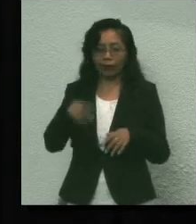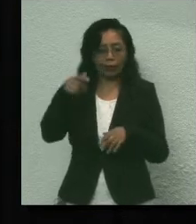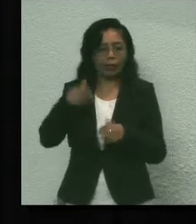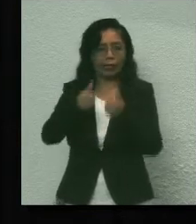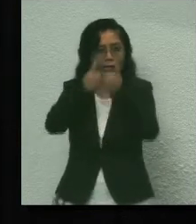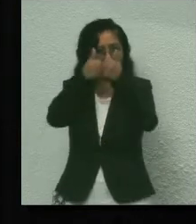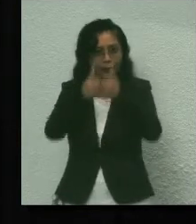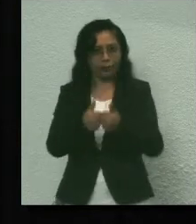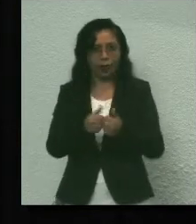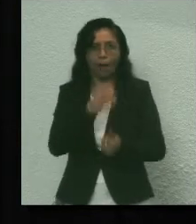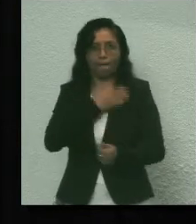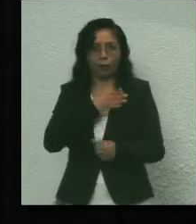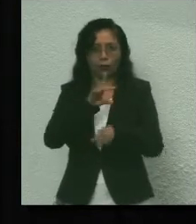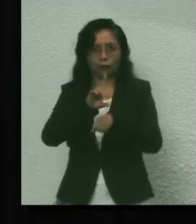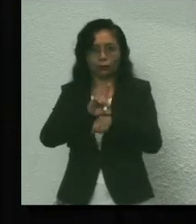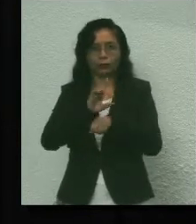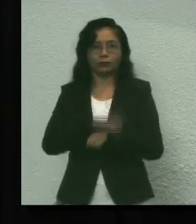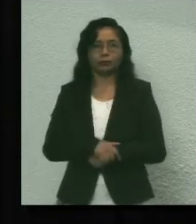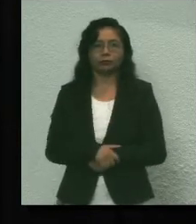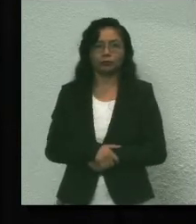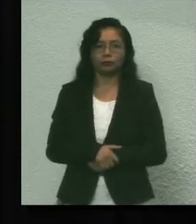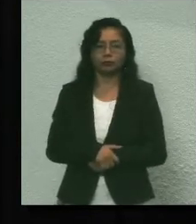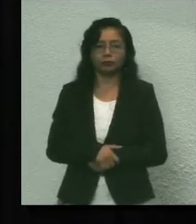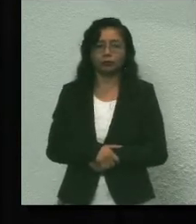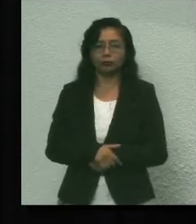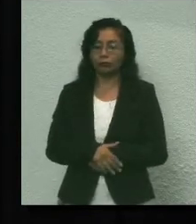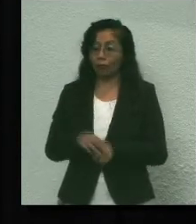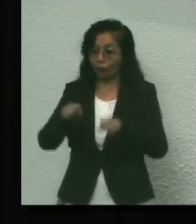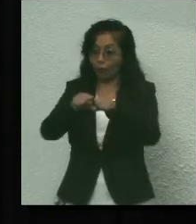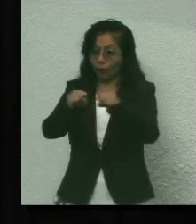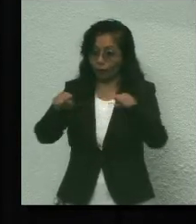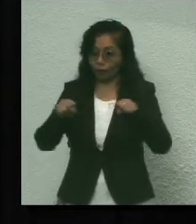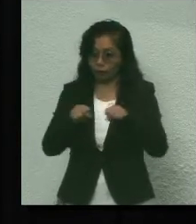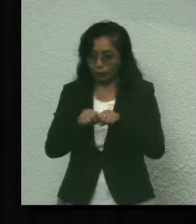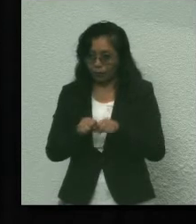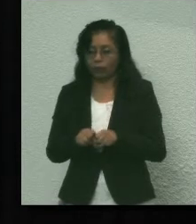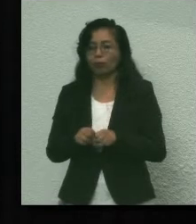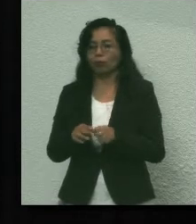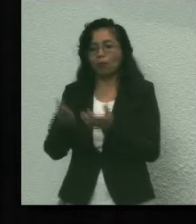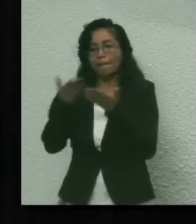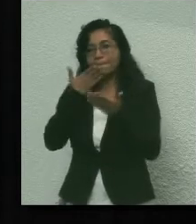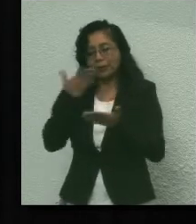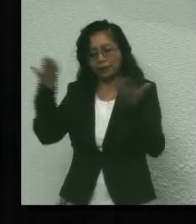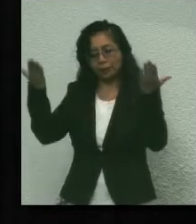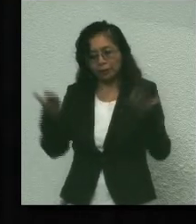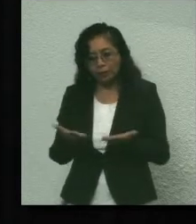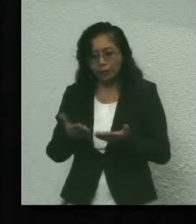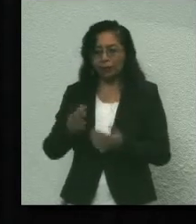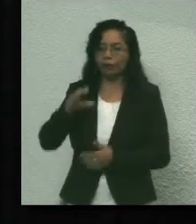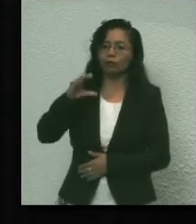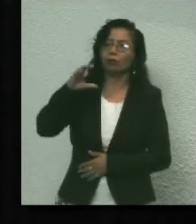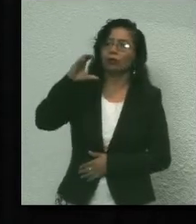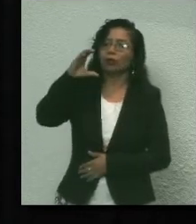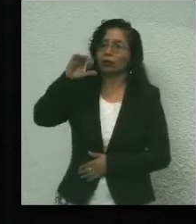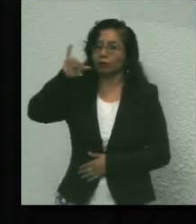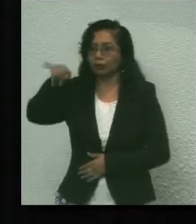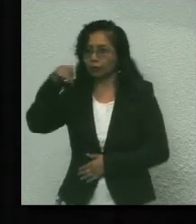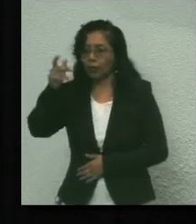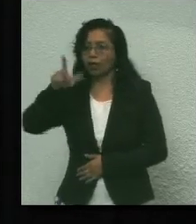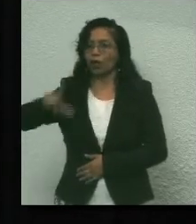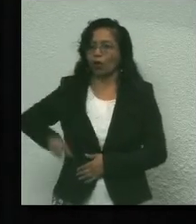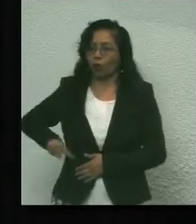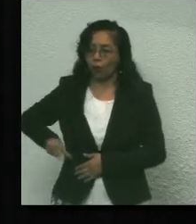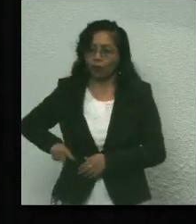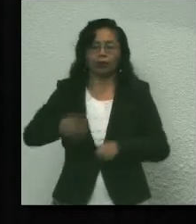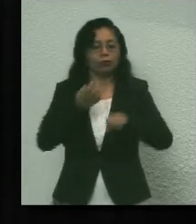buenos dias venido a este recinto contador público carlos manuel joaquín gonzález gobernador